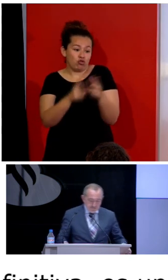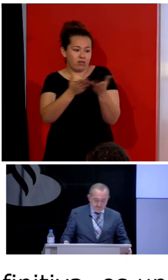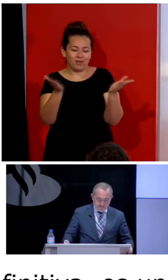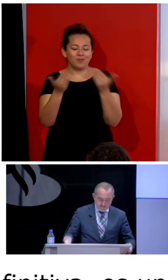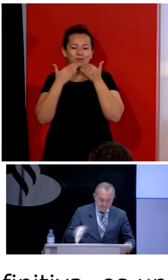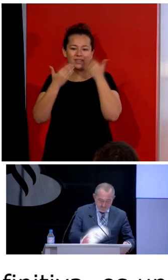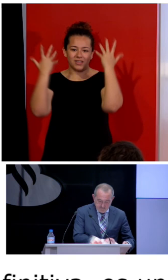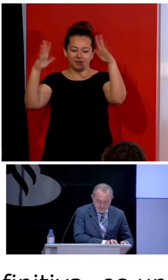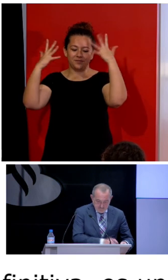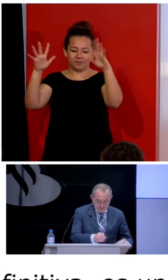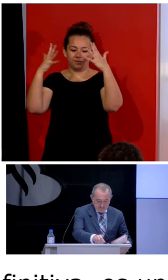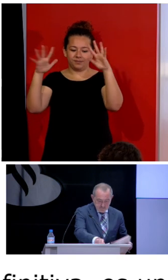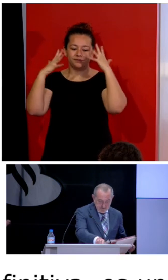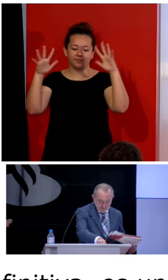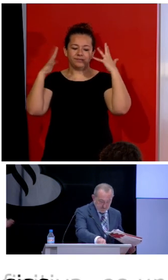gracias.